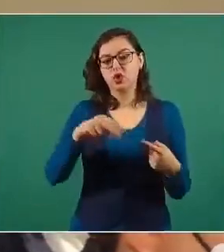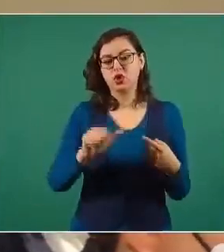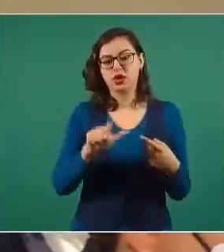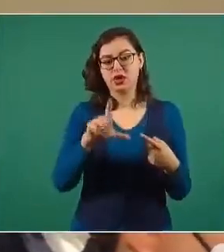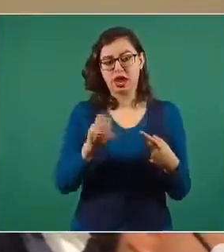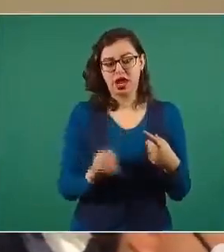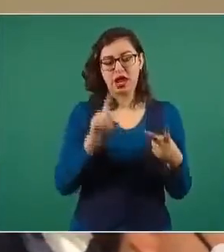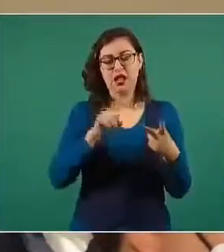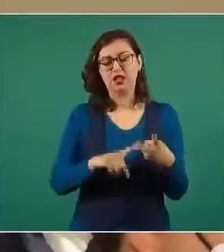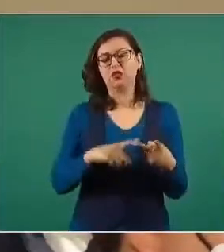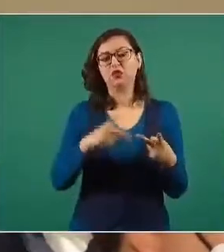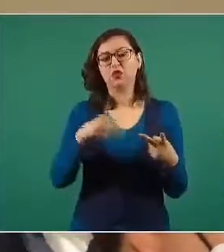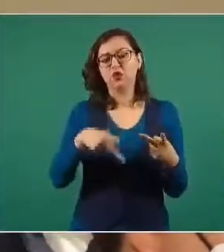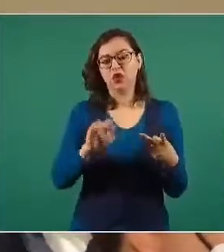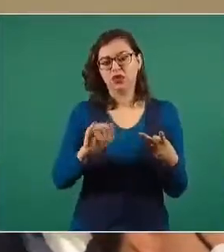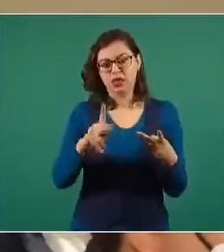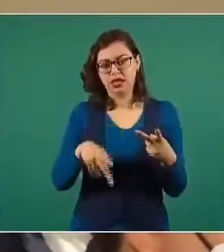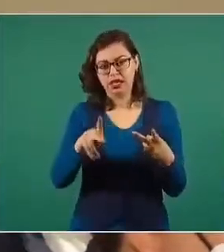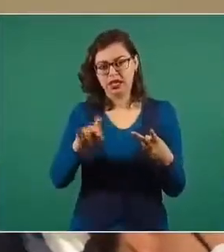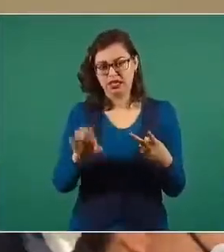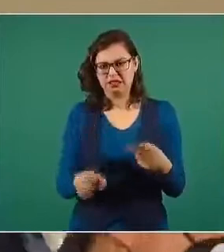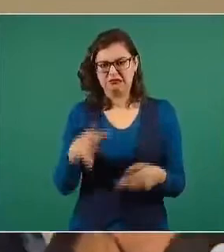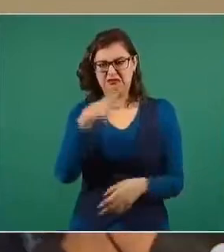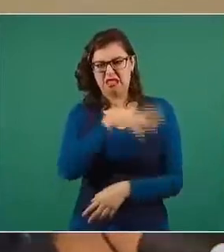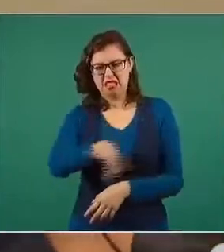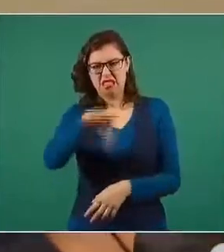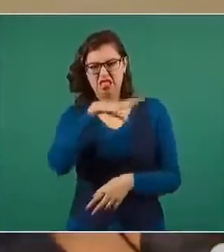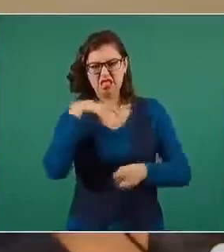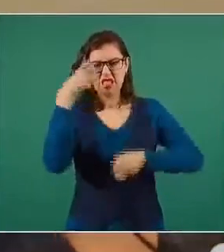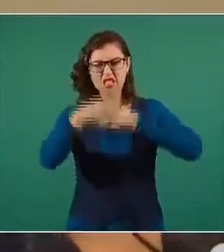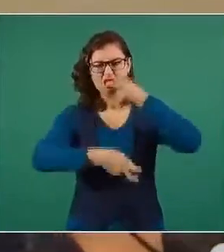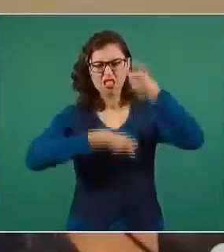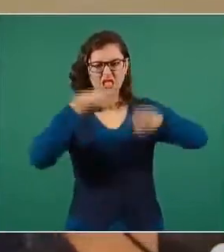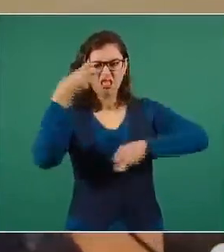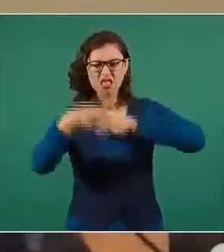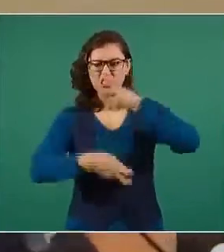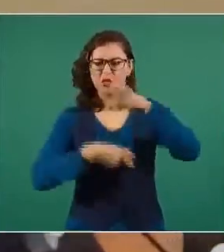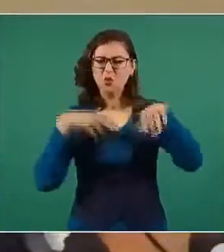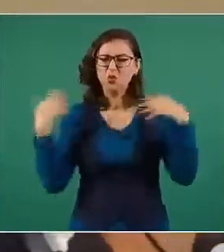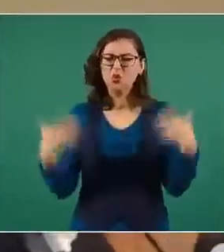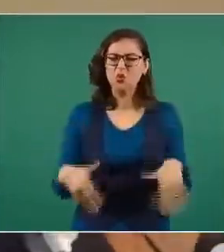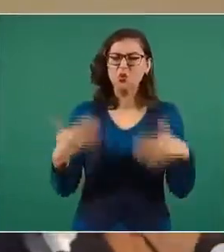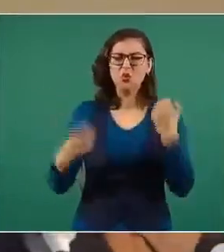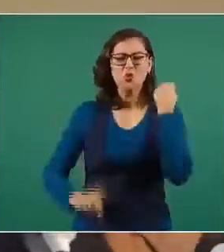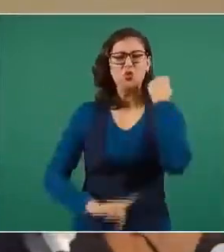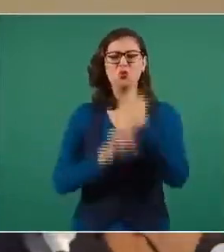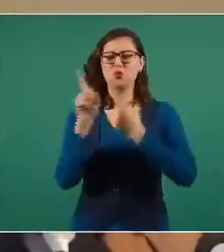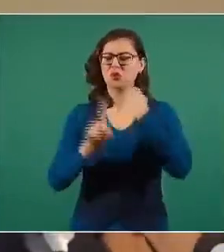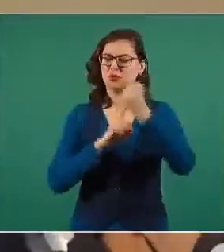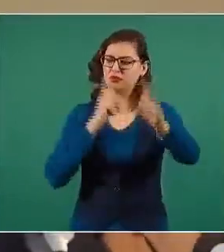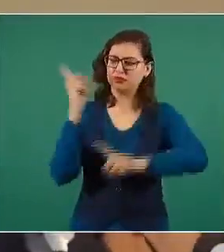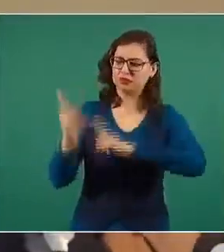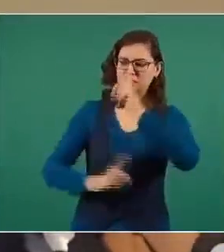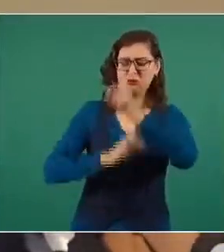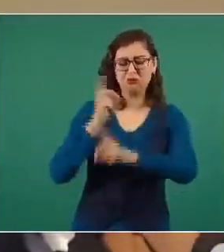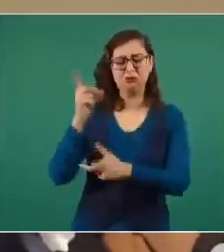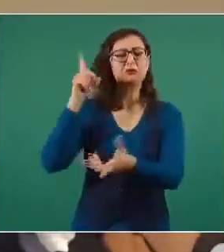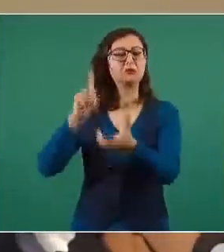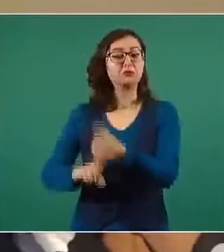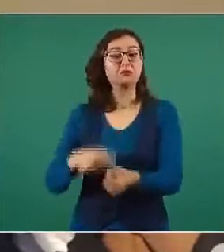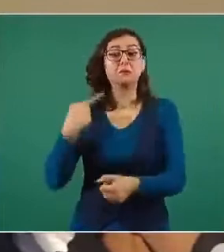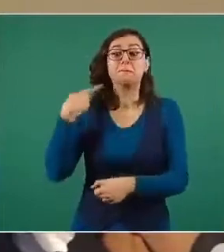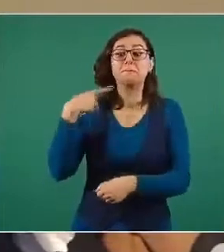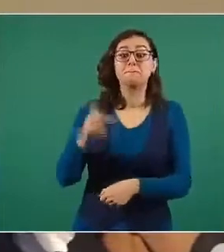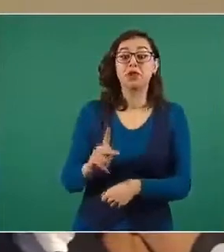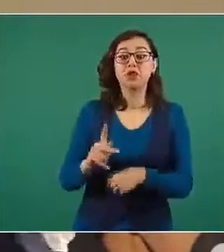Iker Casillas, entre otros. Este escándalo, que podía quedar en simples problemas deportivos, ha trascendido mucho más allá,